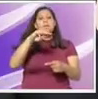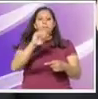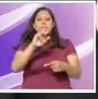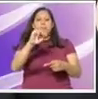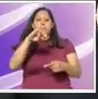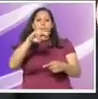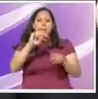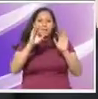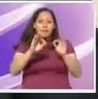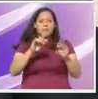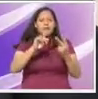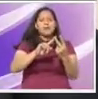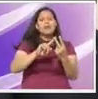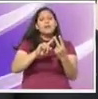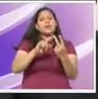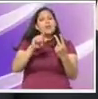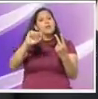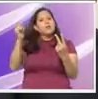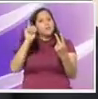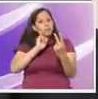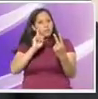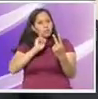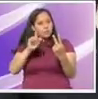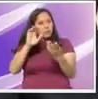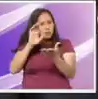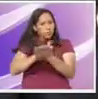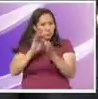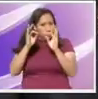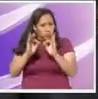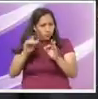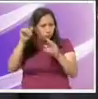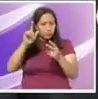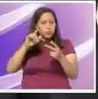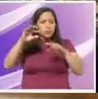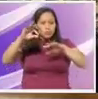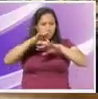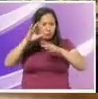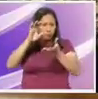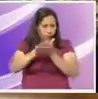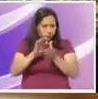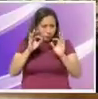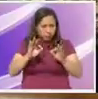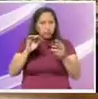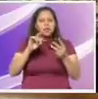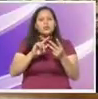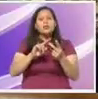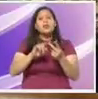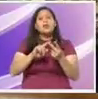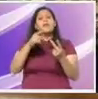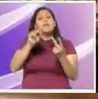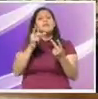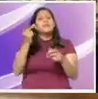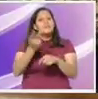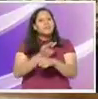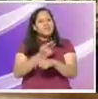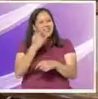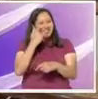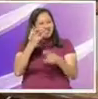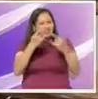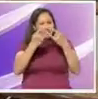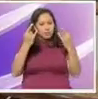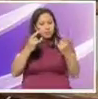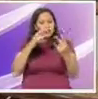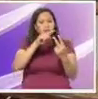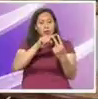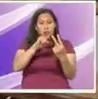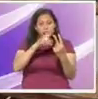Sí. Doña Marina. Y el otro lo tiene con otra mujer, con su esposa legítima, pero generalmente lo que pasa curiosamente en la historia es que ninguno de